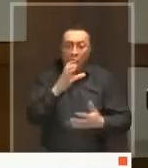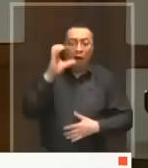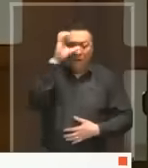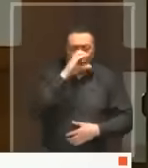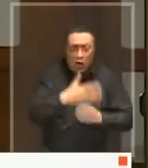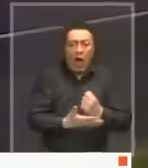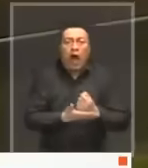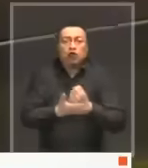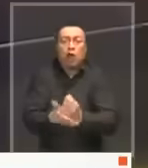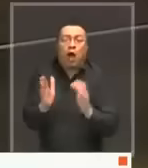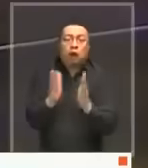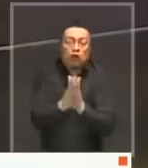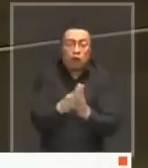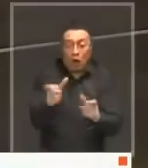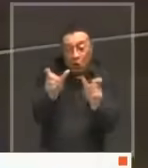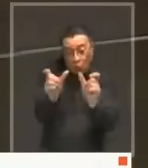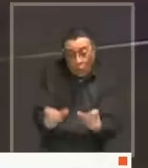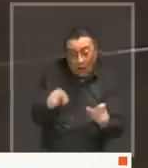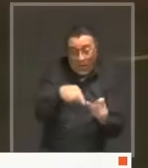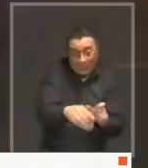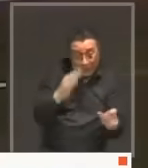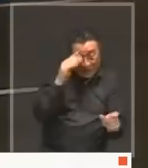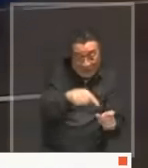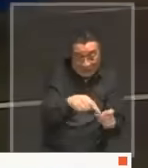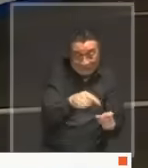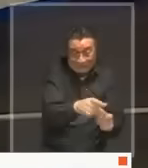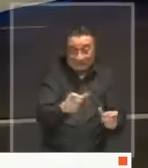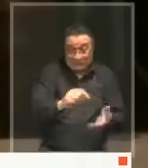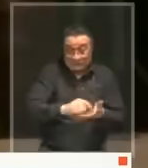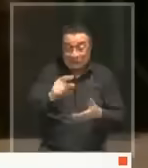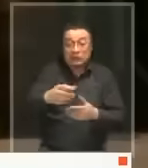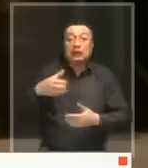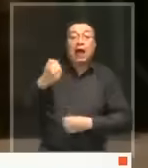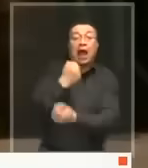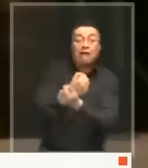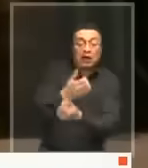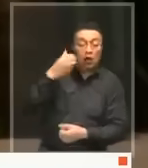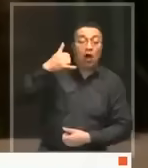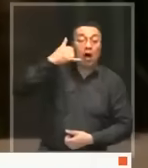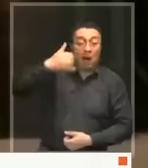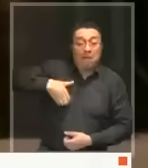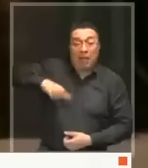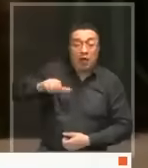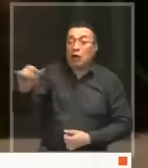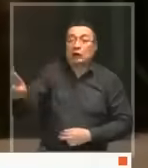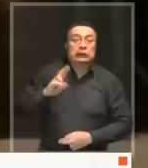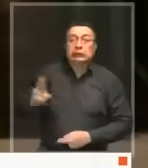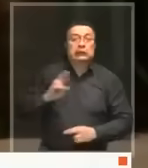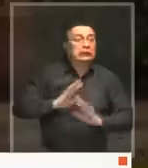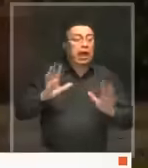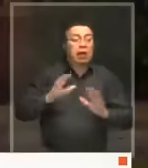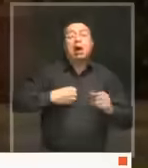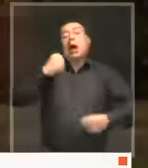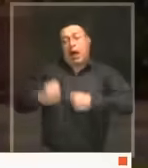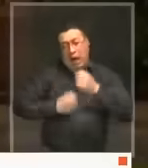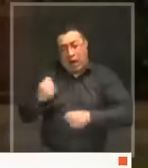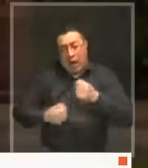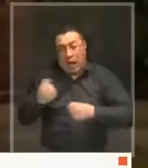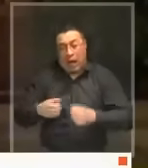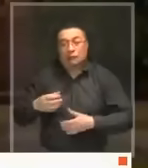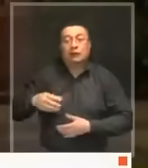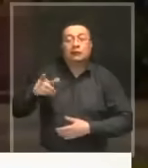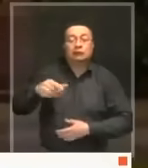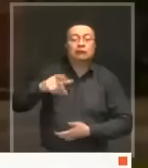de ayuda y le pidió a la conserje llamar a carabineros y PDI, pero no hubo respuesta. Corrió entonces a una caseta de seguridad